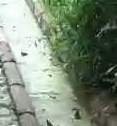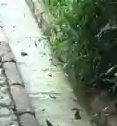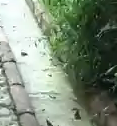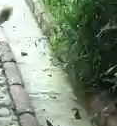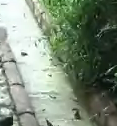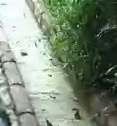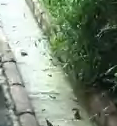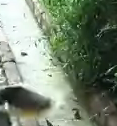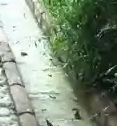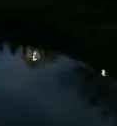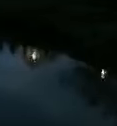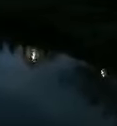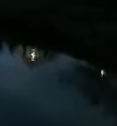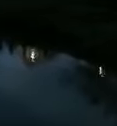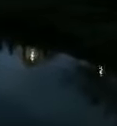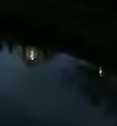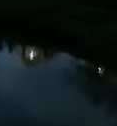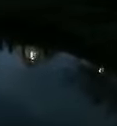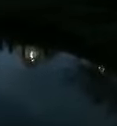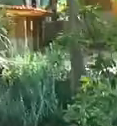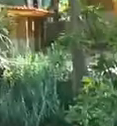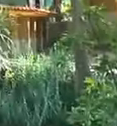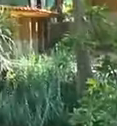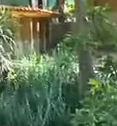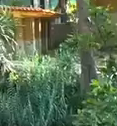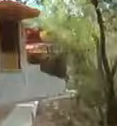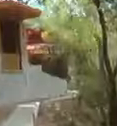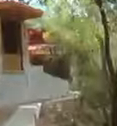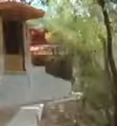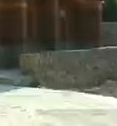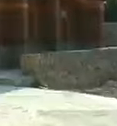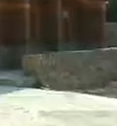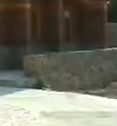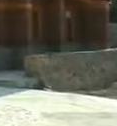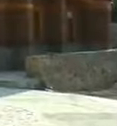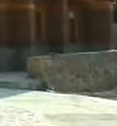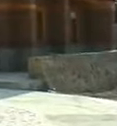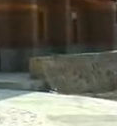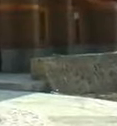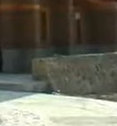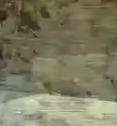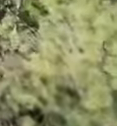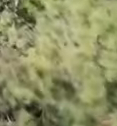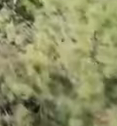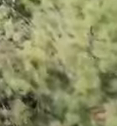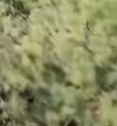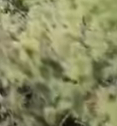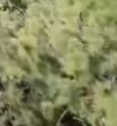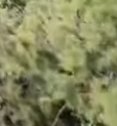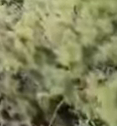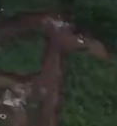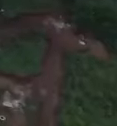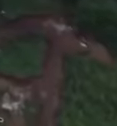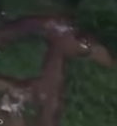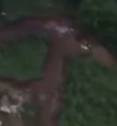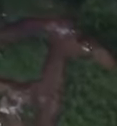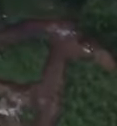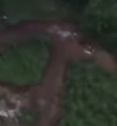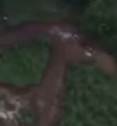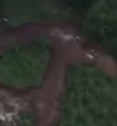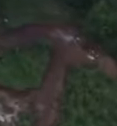turístico, reactivando así la economía para las y los habitantes de la región. Es un legado que deja nuestro presidente Andrés Manuel López